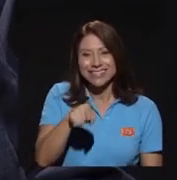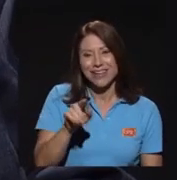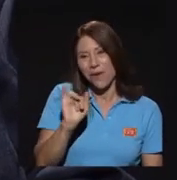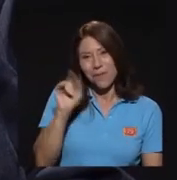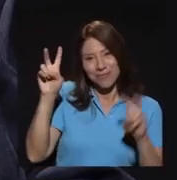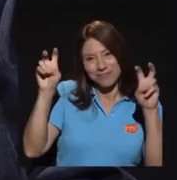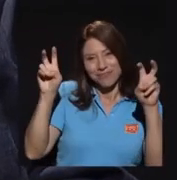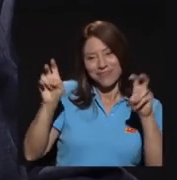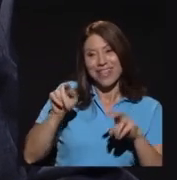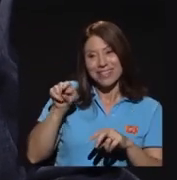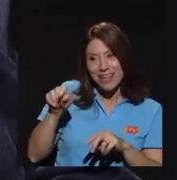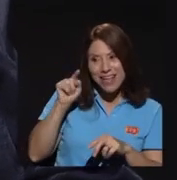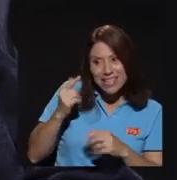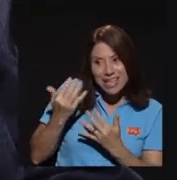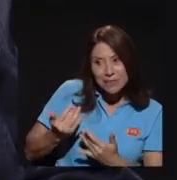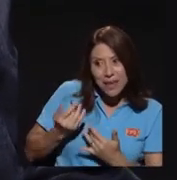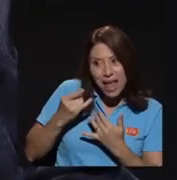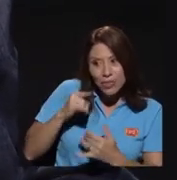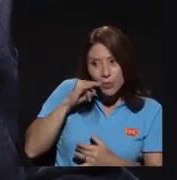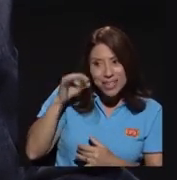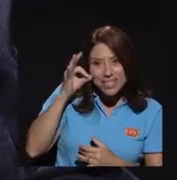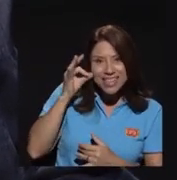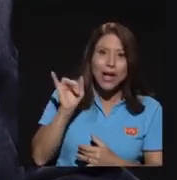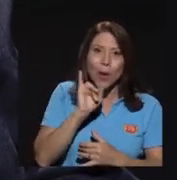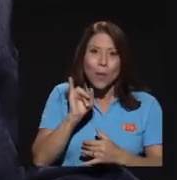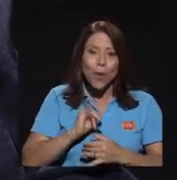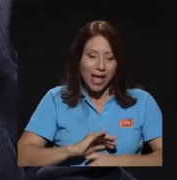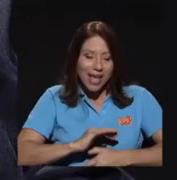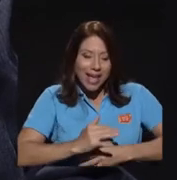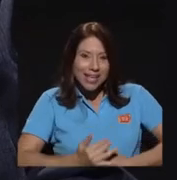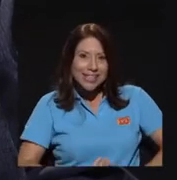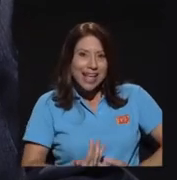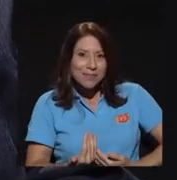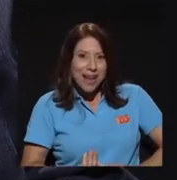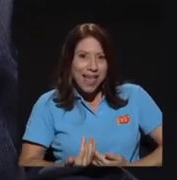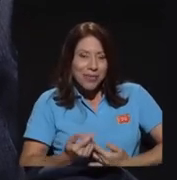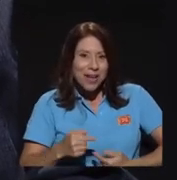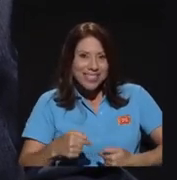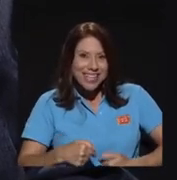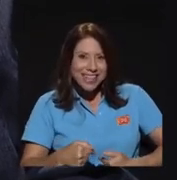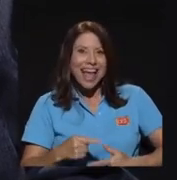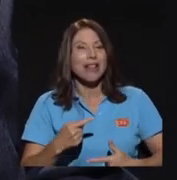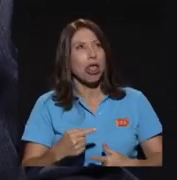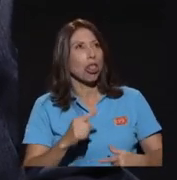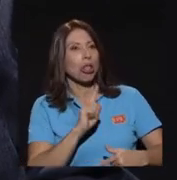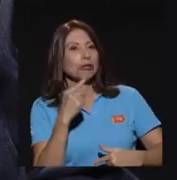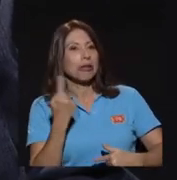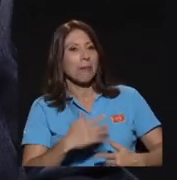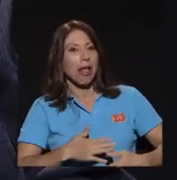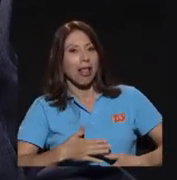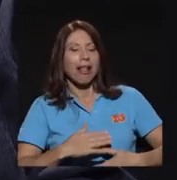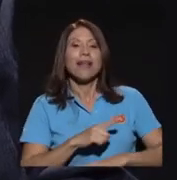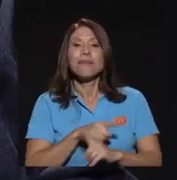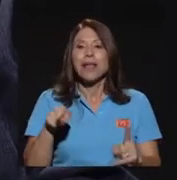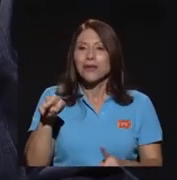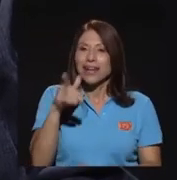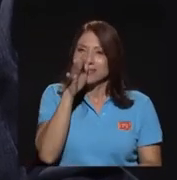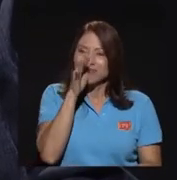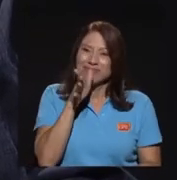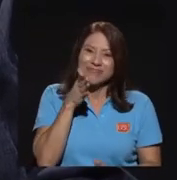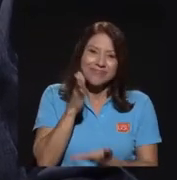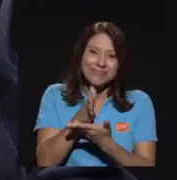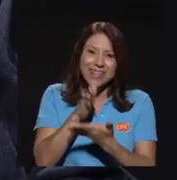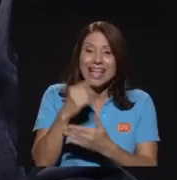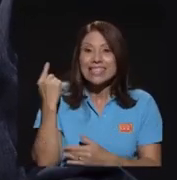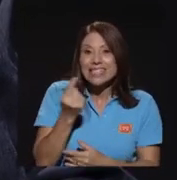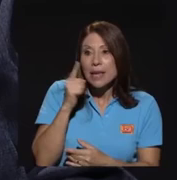pero eso revela un poco el humor que tenía era claro que era una persona muy seria cuando tenía que ser serio y bromista